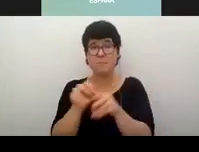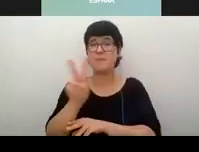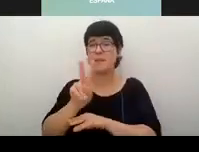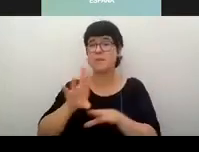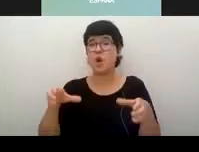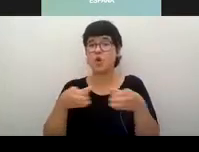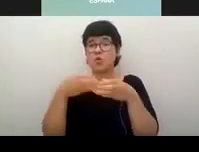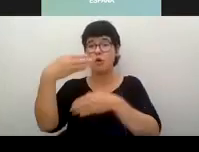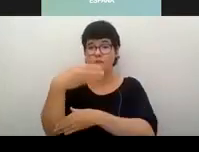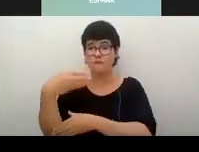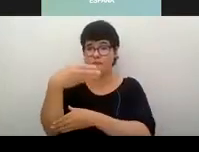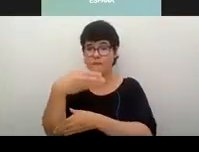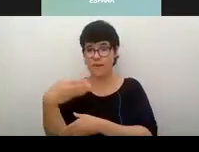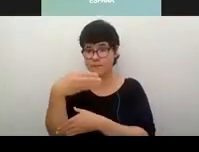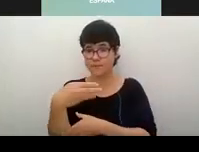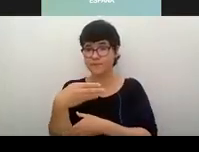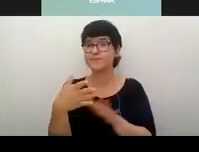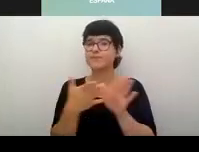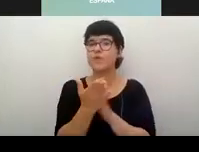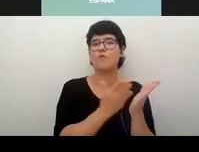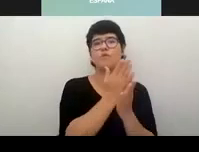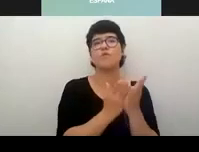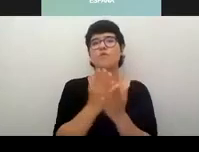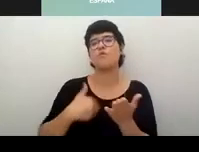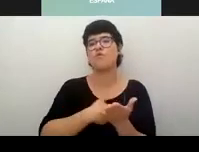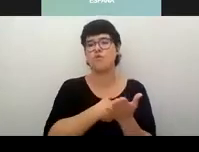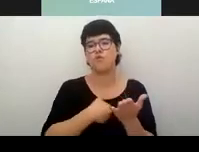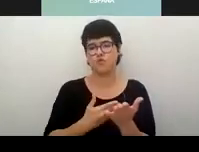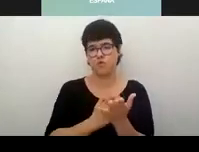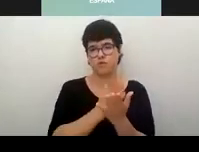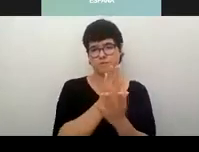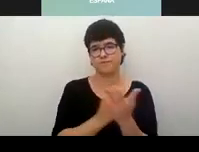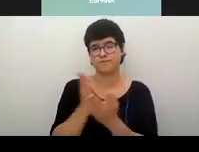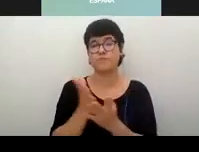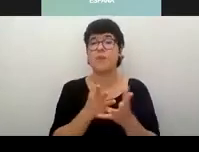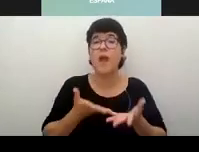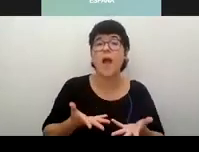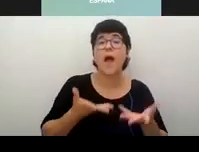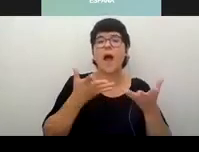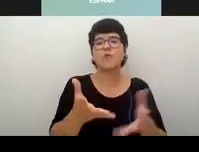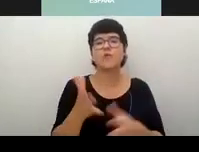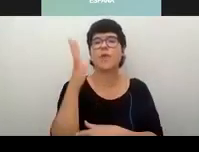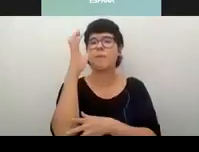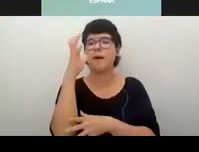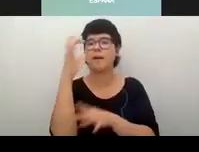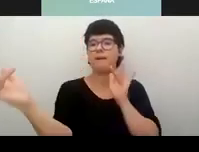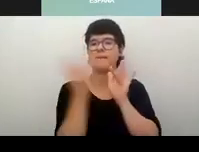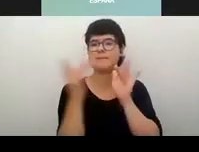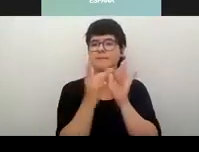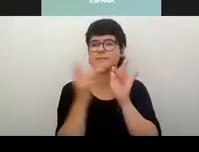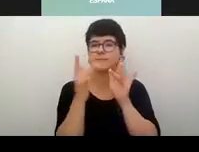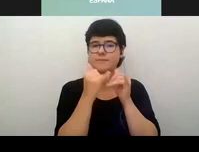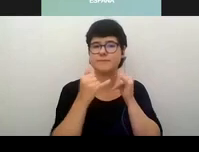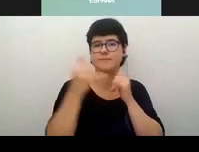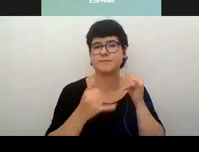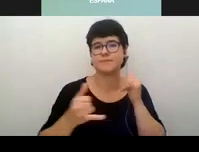tienen dos funciones. Por una parte, ayudan en la transmisión nerviosa, es decir, en la transmisión que se produce cuando nosotros